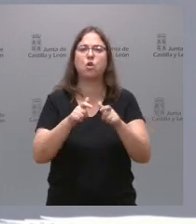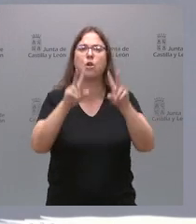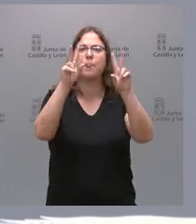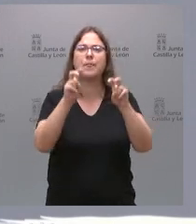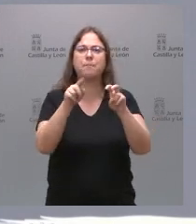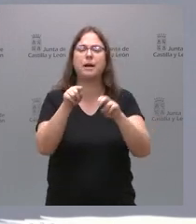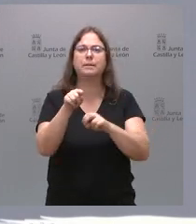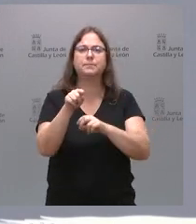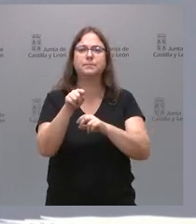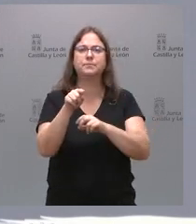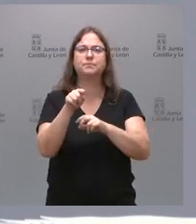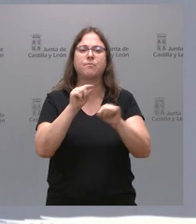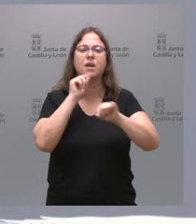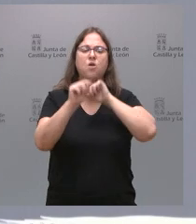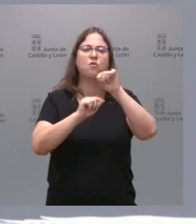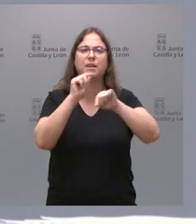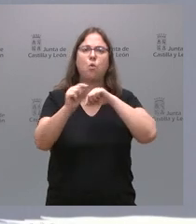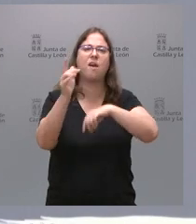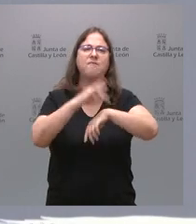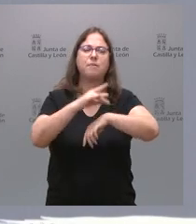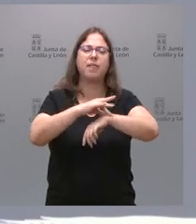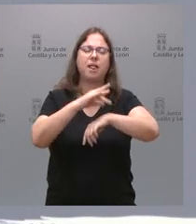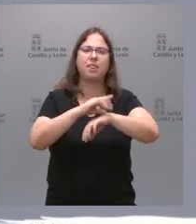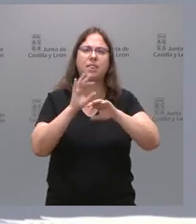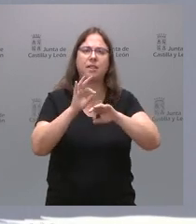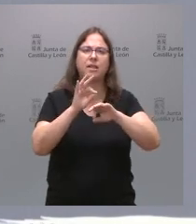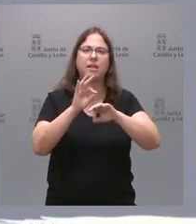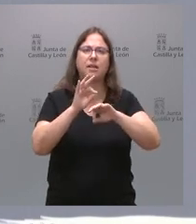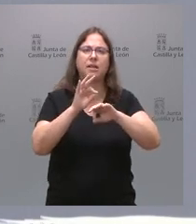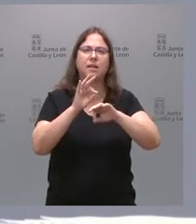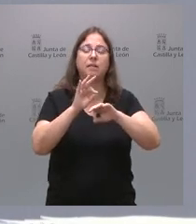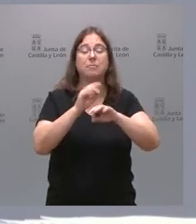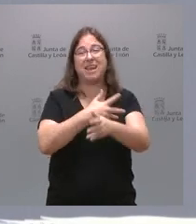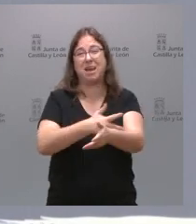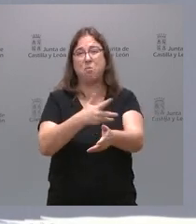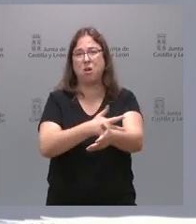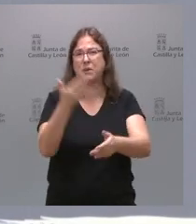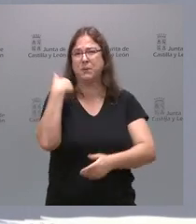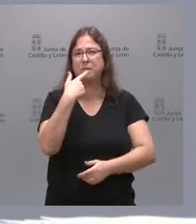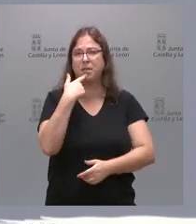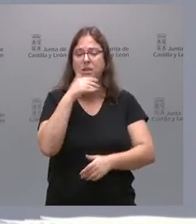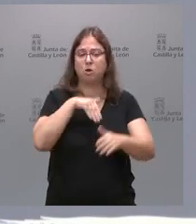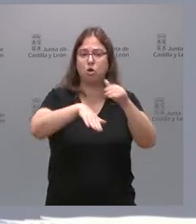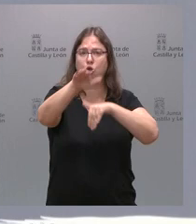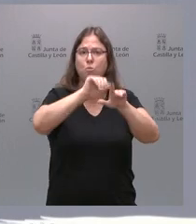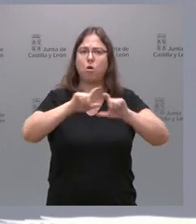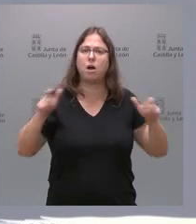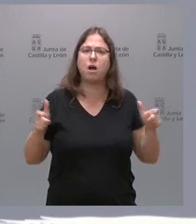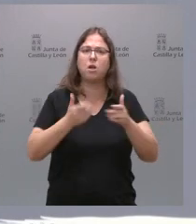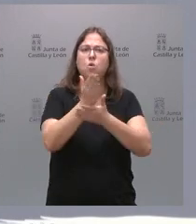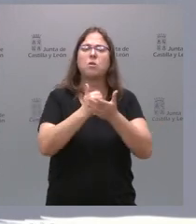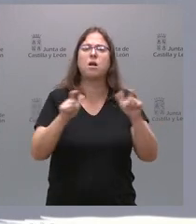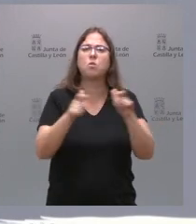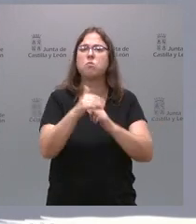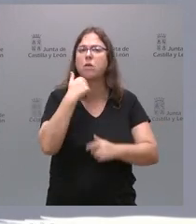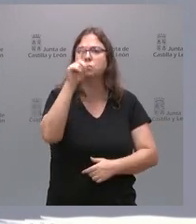del virus de la enfermedad hemorrágica epifótica que se dijo el ministro que iba como cara a las comunidades y más que iba como con una